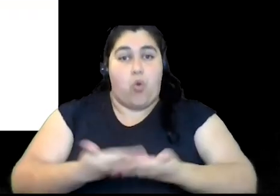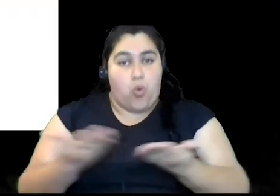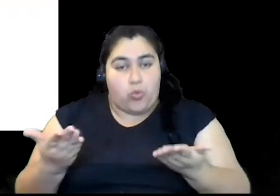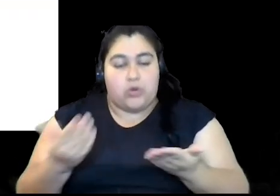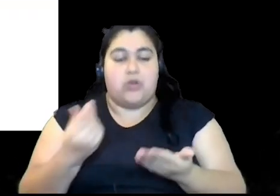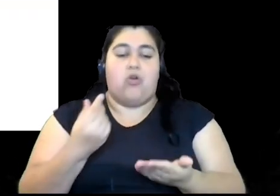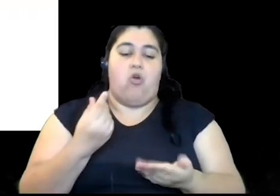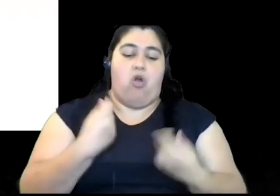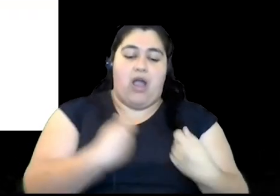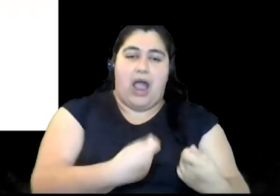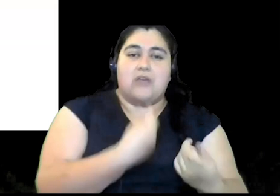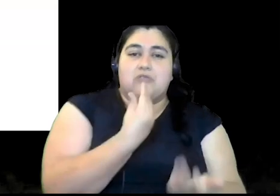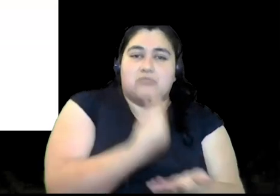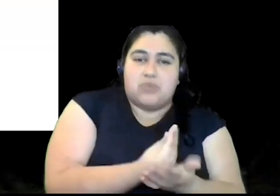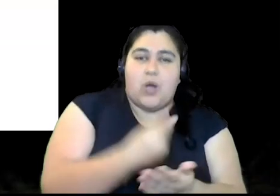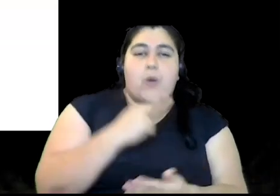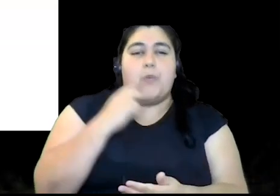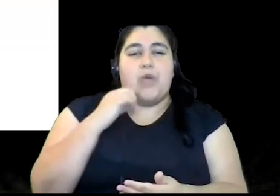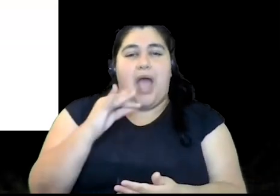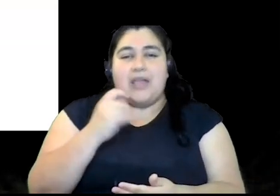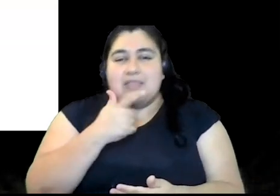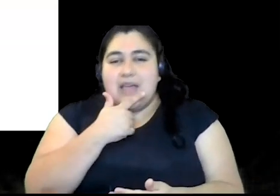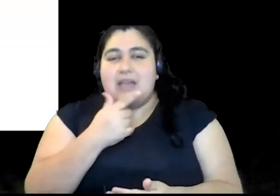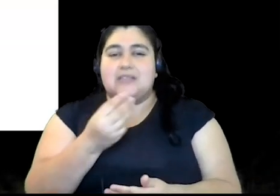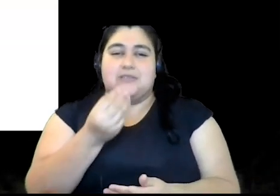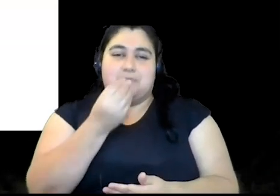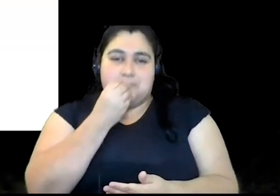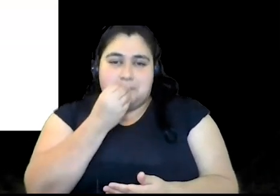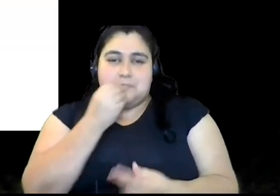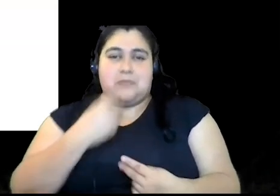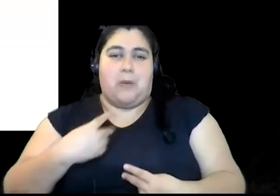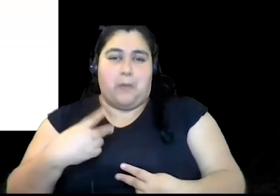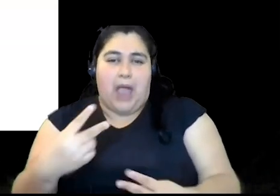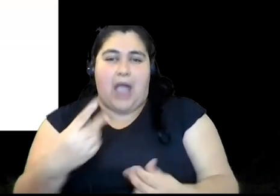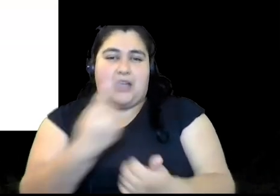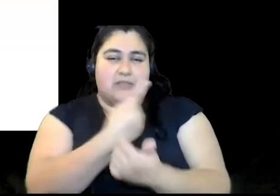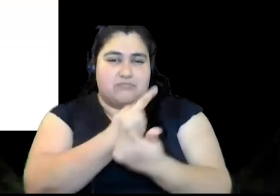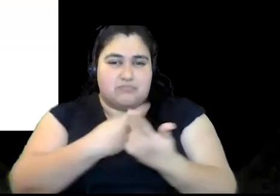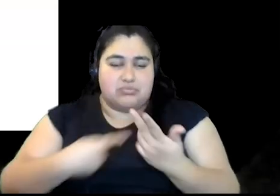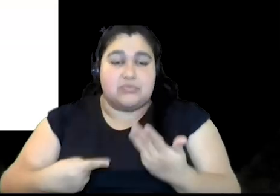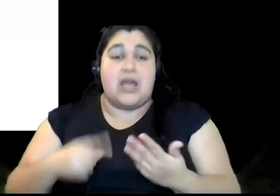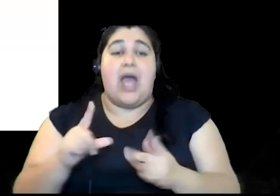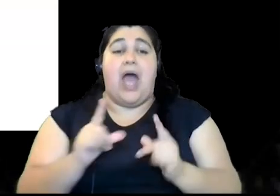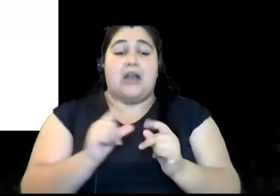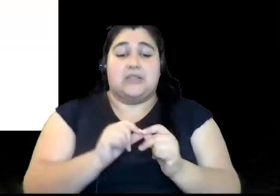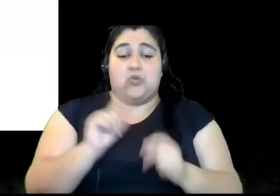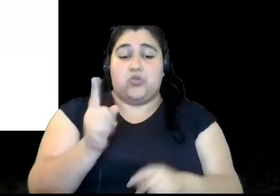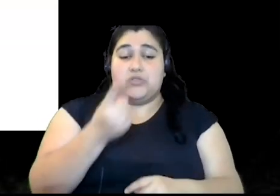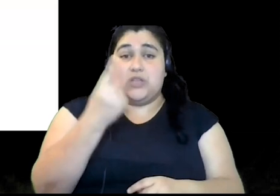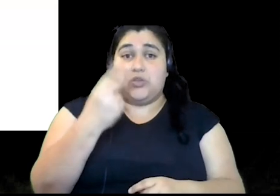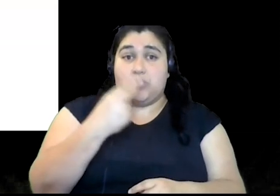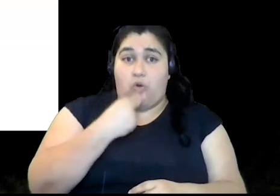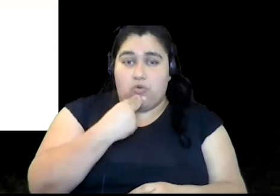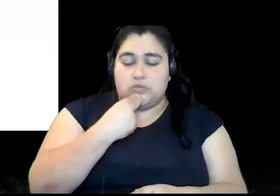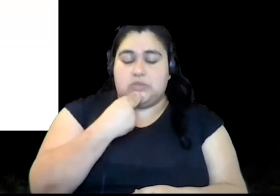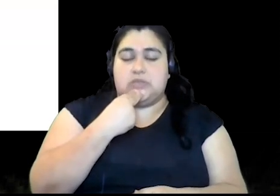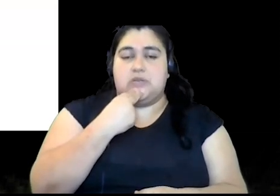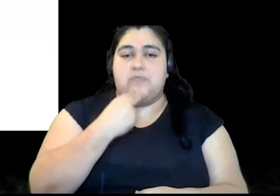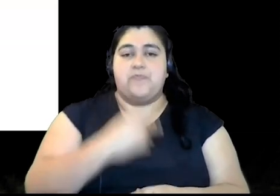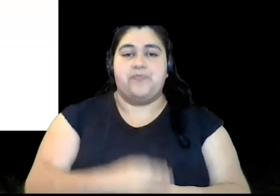gastos de representación, viáticos, viandas, movilidad, que era lo que teníamos en el artículo 111,